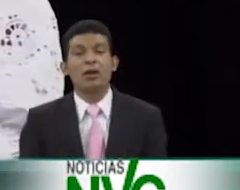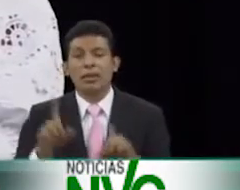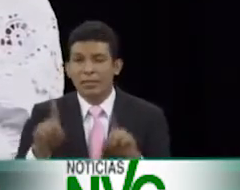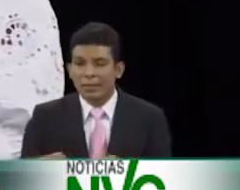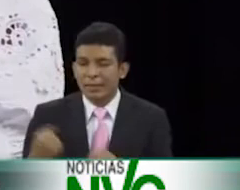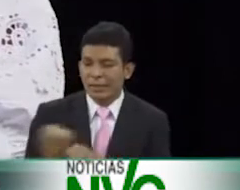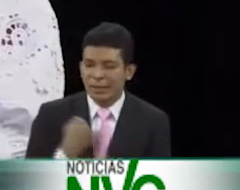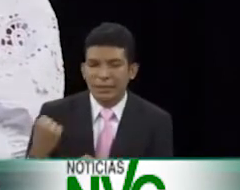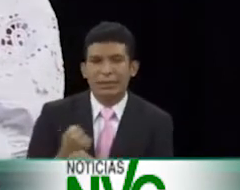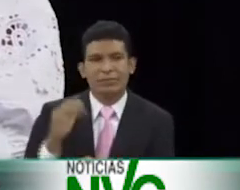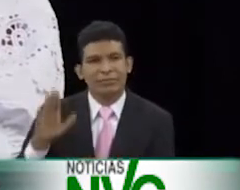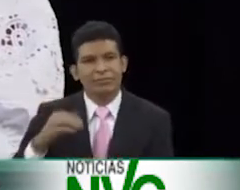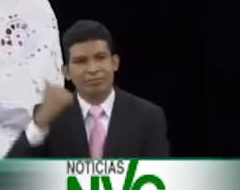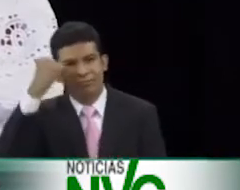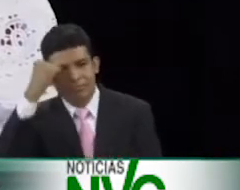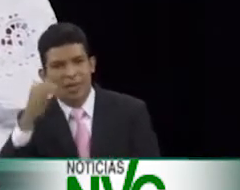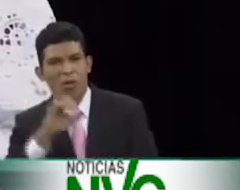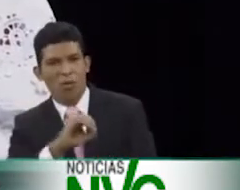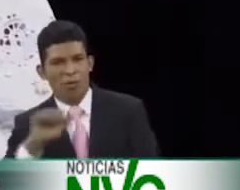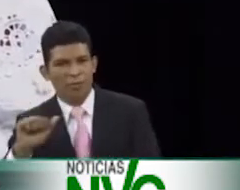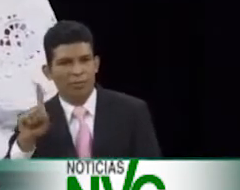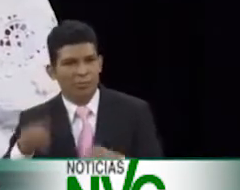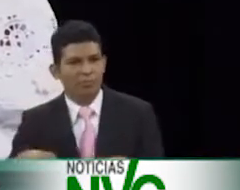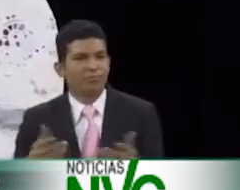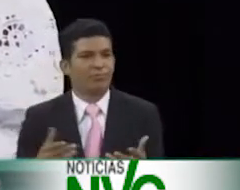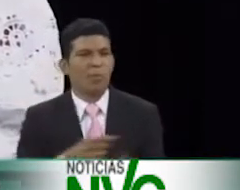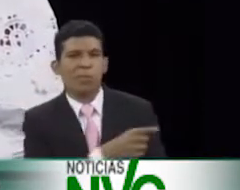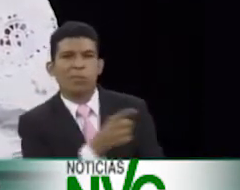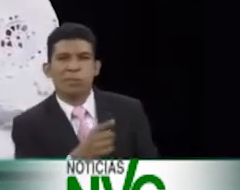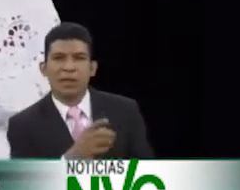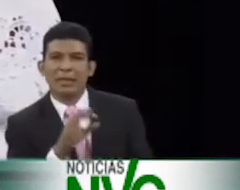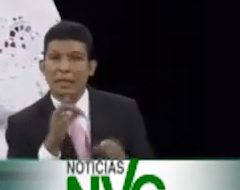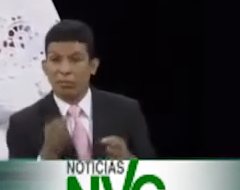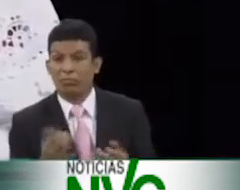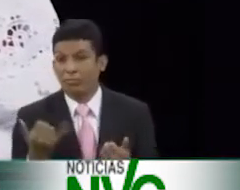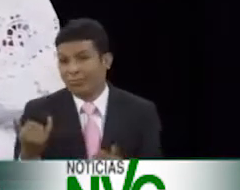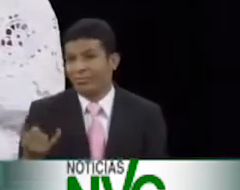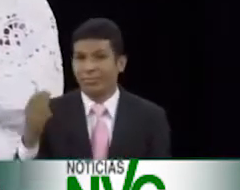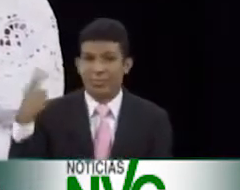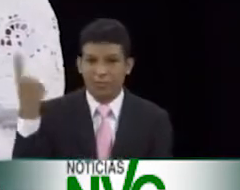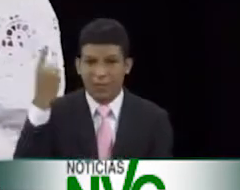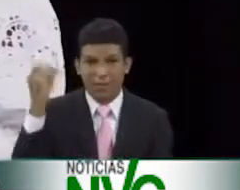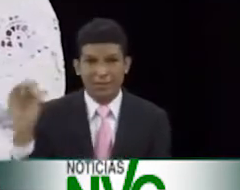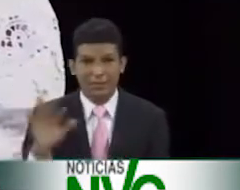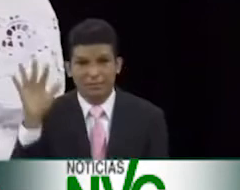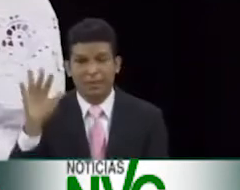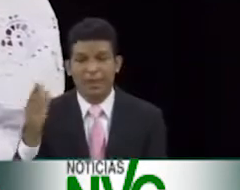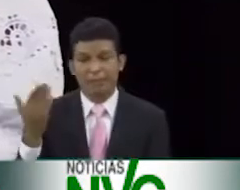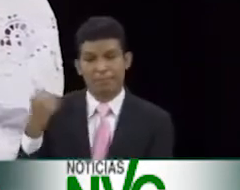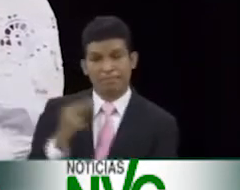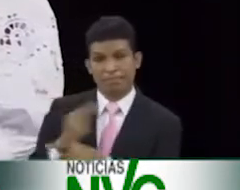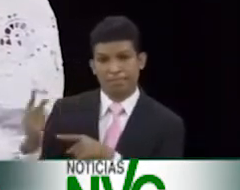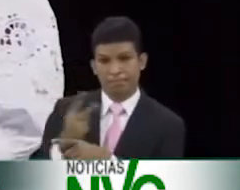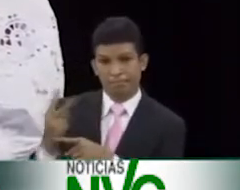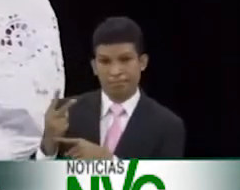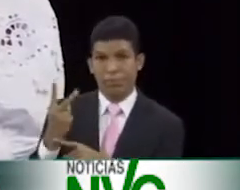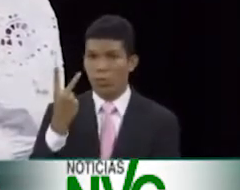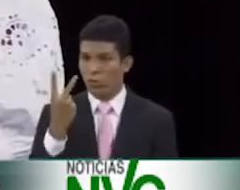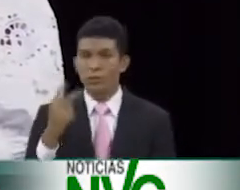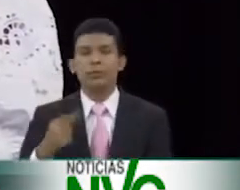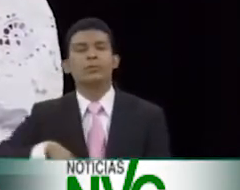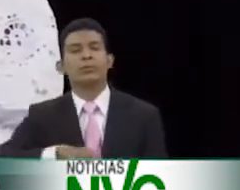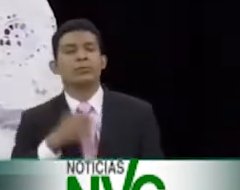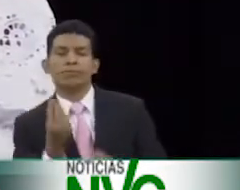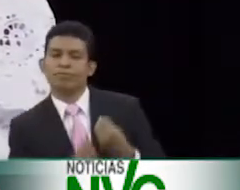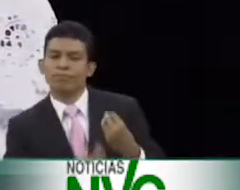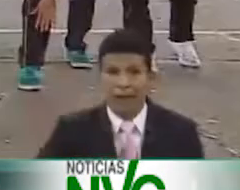que han hecho maestros y maestras y rectores frente a este momento de pandemia. Y por ello, hace 2 semanas, recuerde usted, que